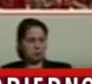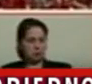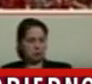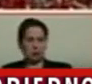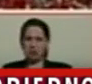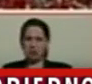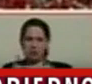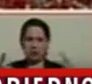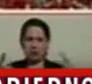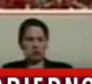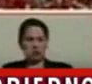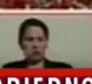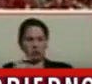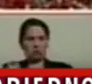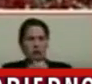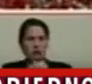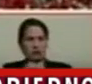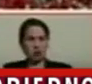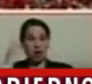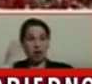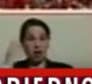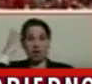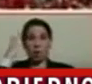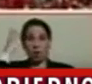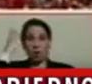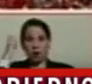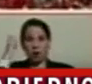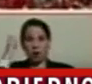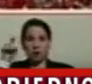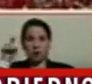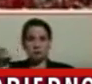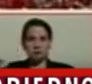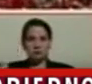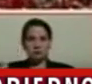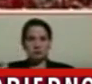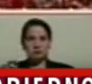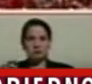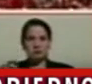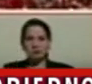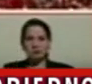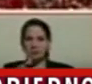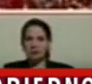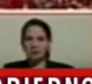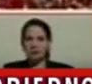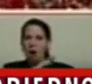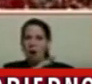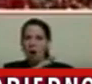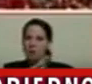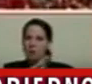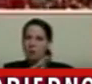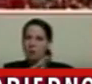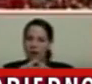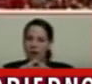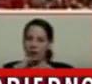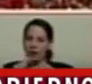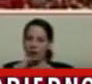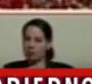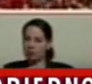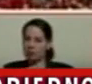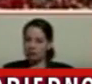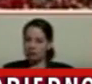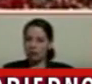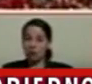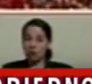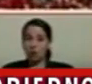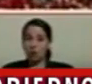diario internacional, un diario de Europa, describiendo cómo en la propia Casa Blanca, desde